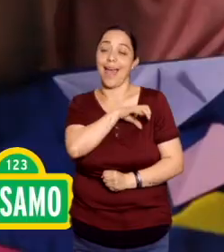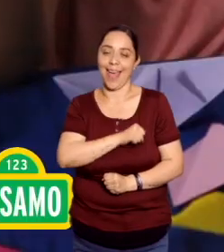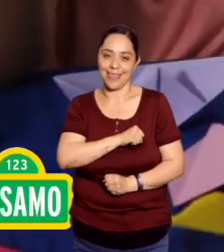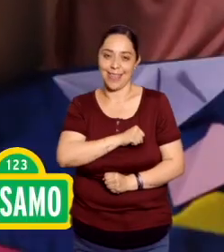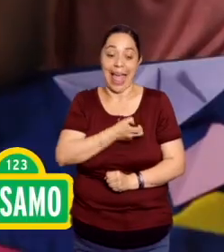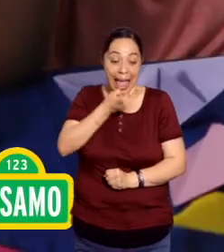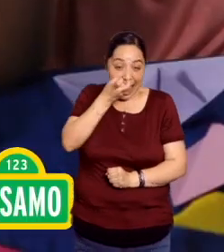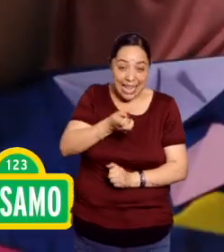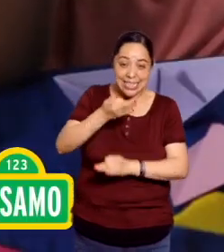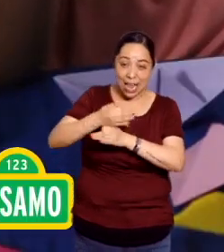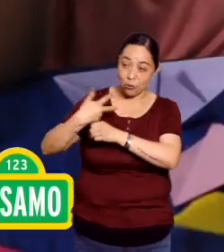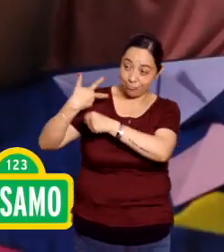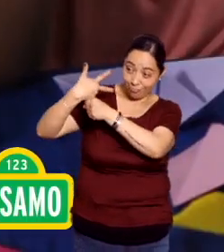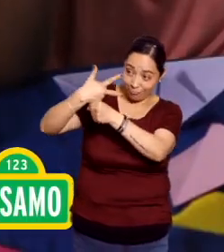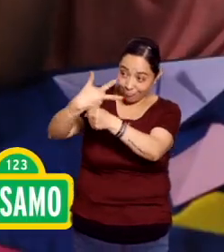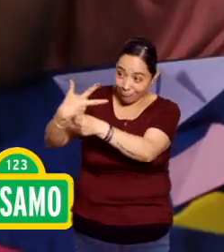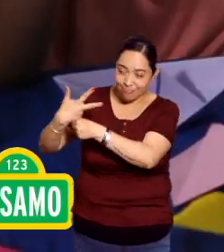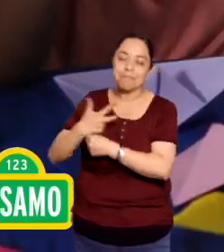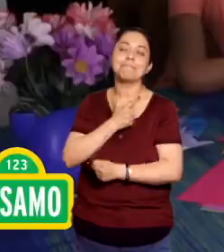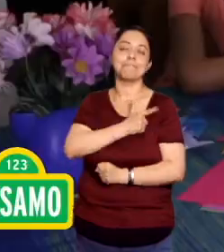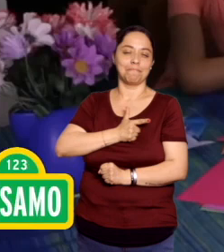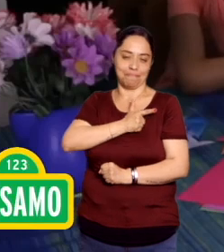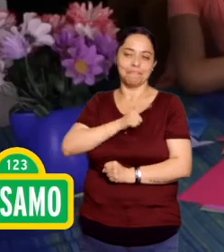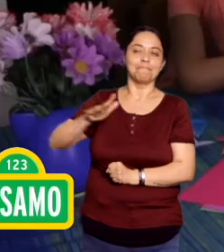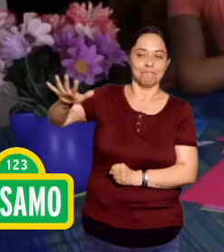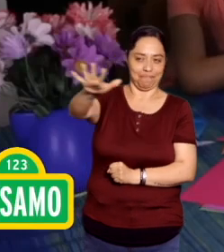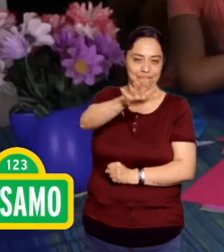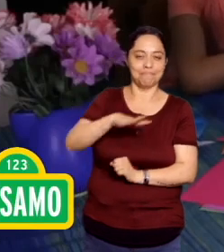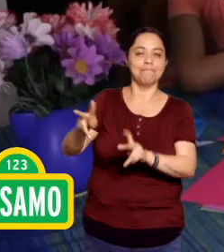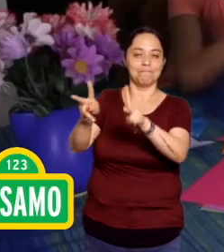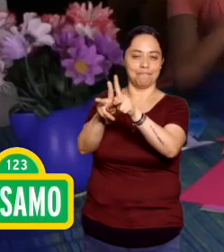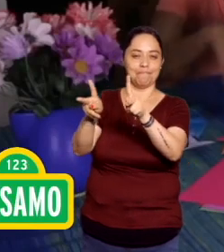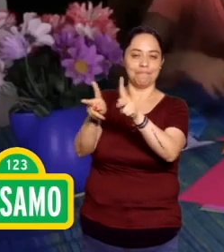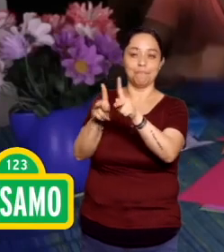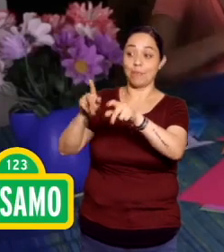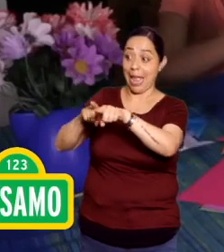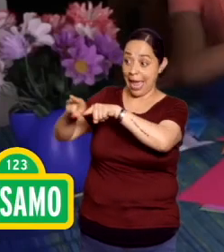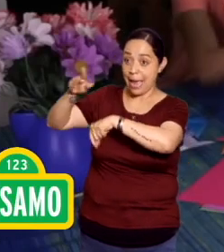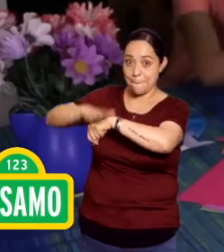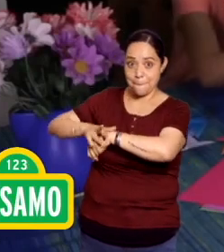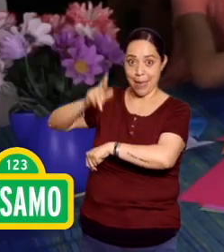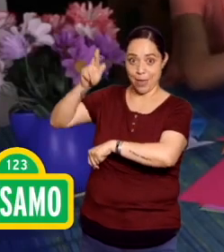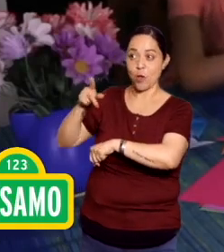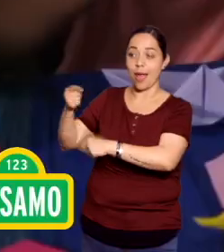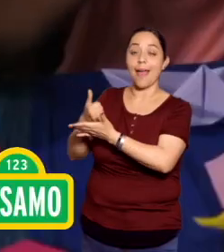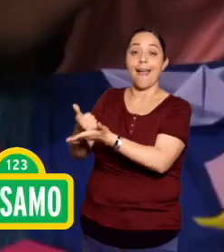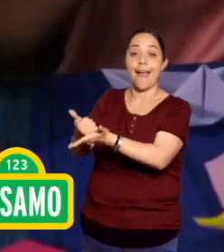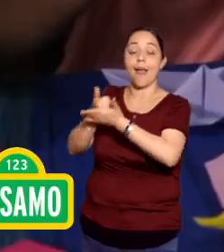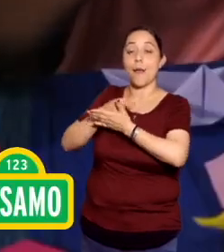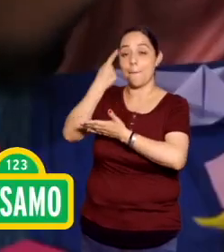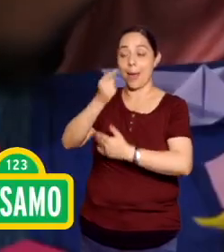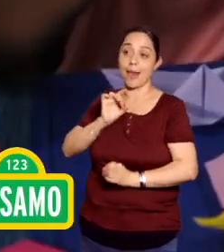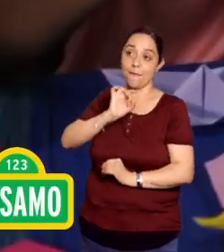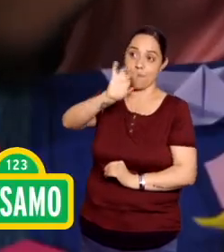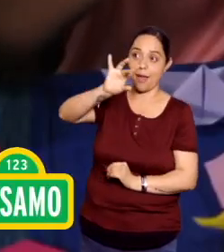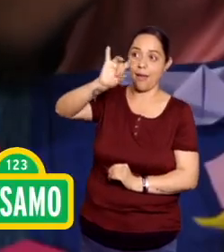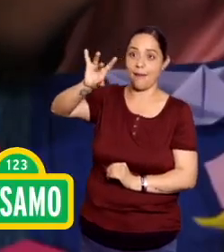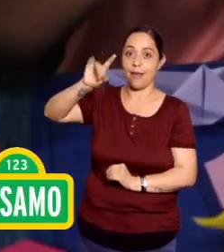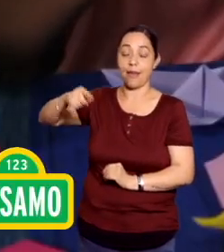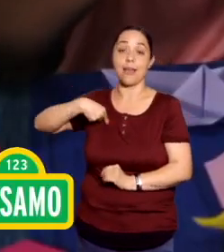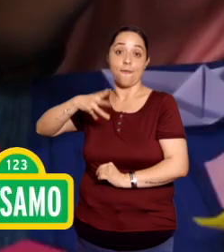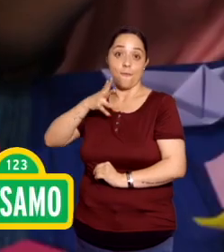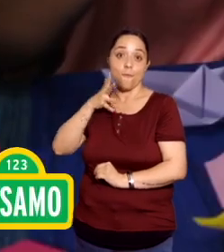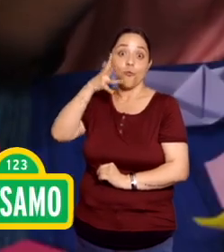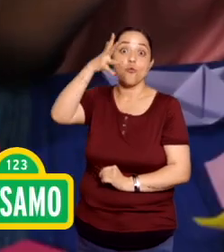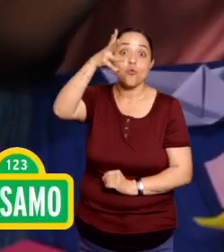favoritas. Este video les va a gustar a nuestros primos. Mi hermana mayor nos va a ayudar a enviárselos. Cuando seamos